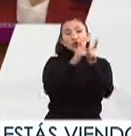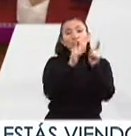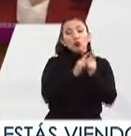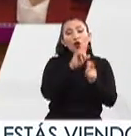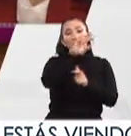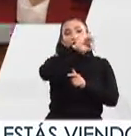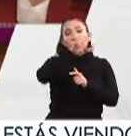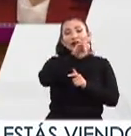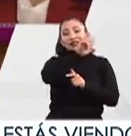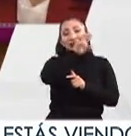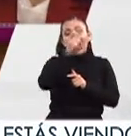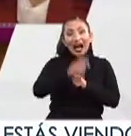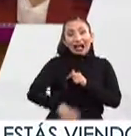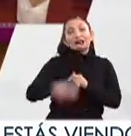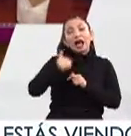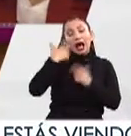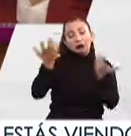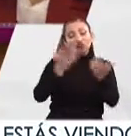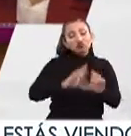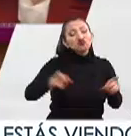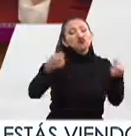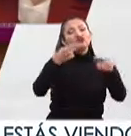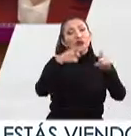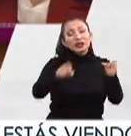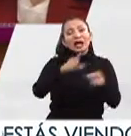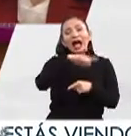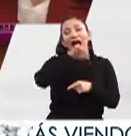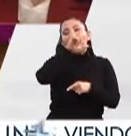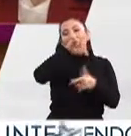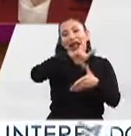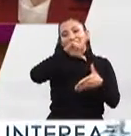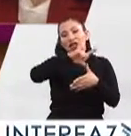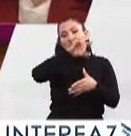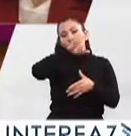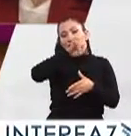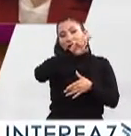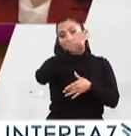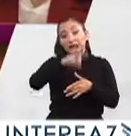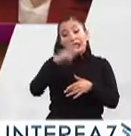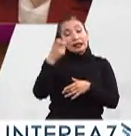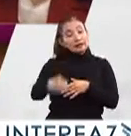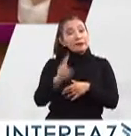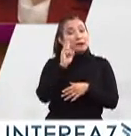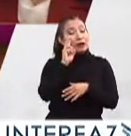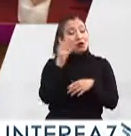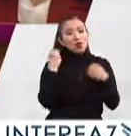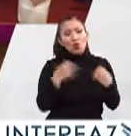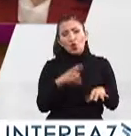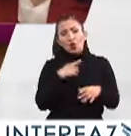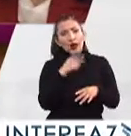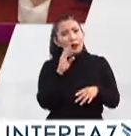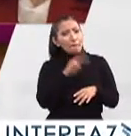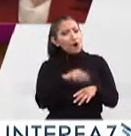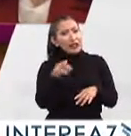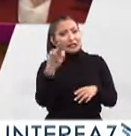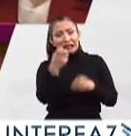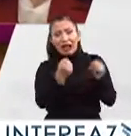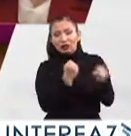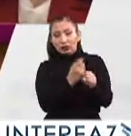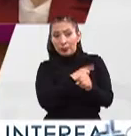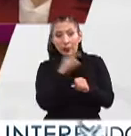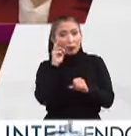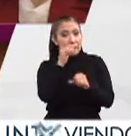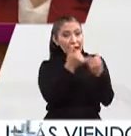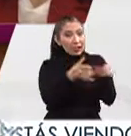que dará un concierto de jazz latino. Ese es de verdad uno de los grandes imperdibles de Morelia este año, ¿no? Tanto